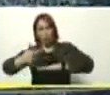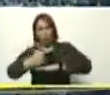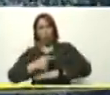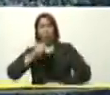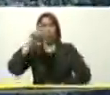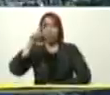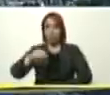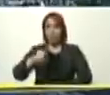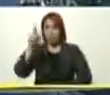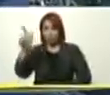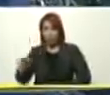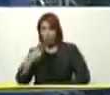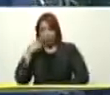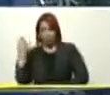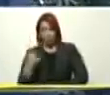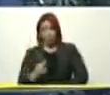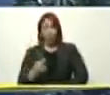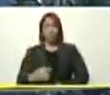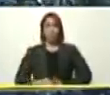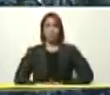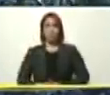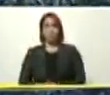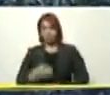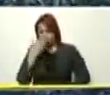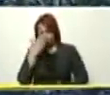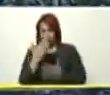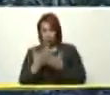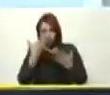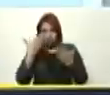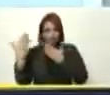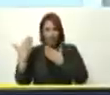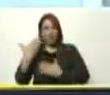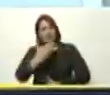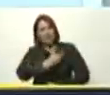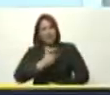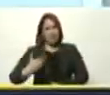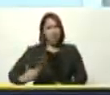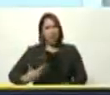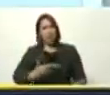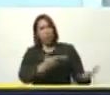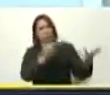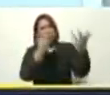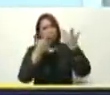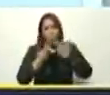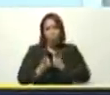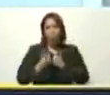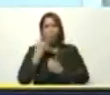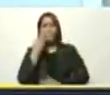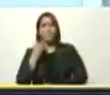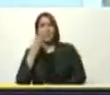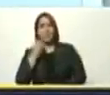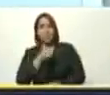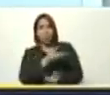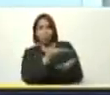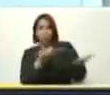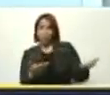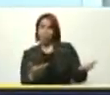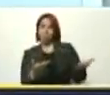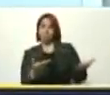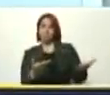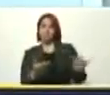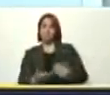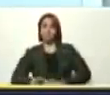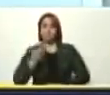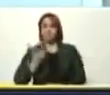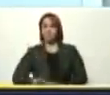También Jason Guzmán ahí. Yo quiero que ahora me cuenten la experiencia de ustedes. Es muy importante,